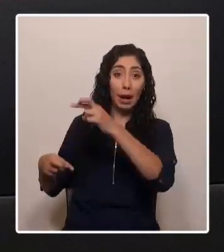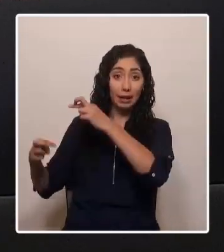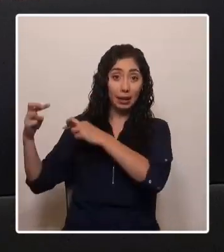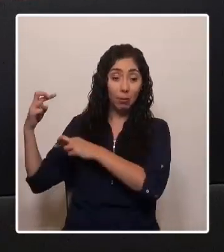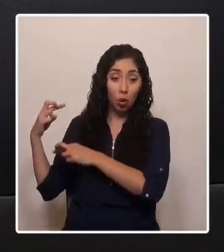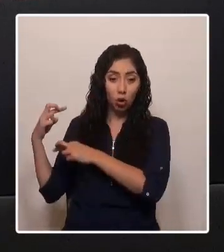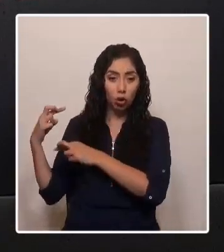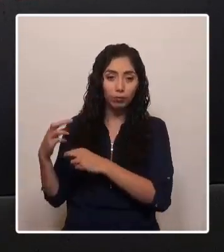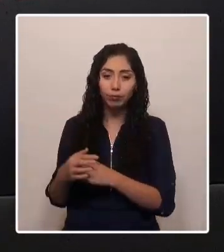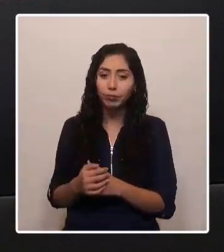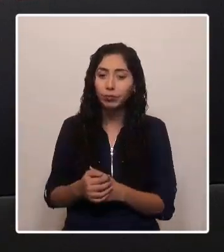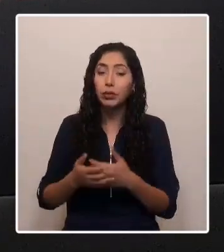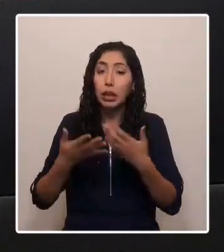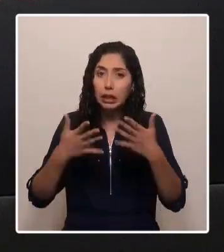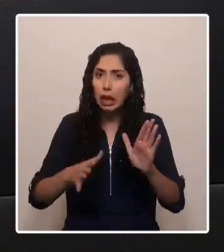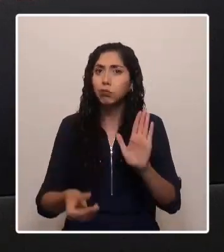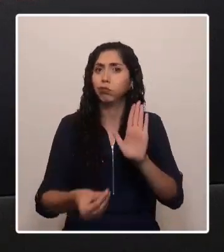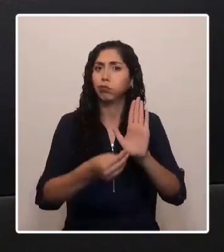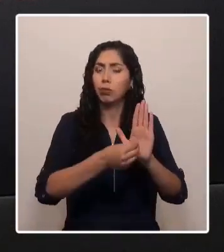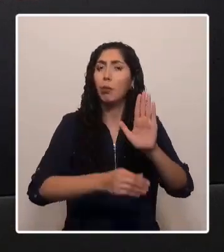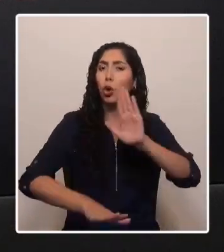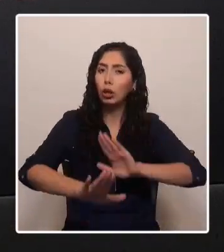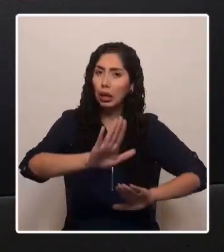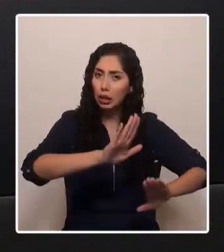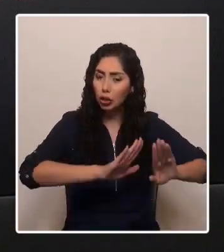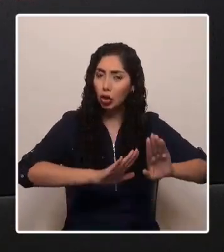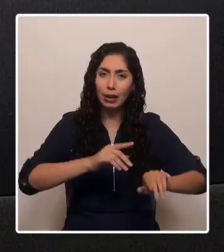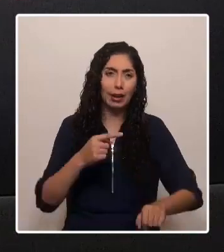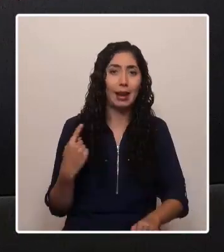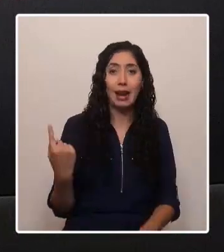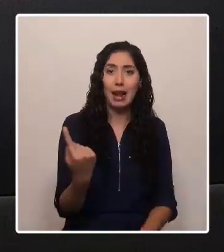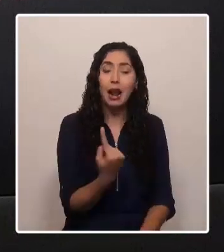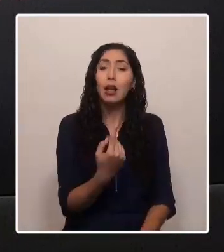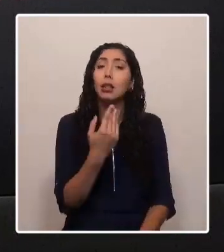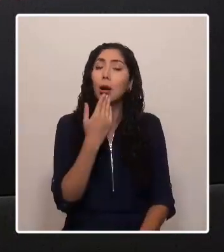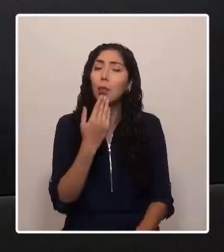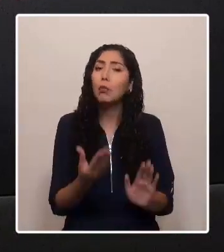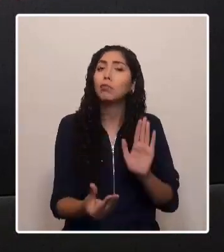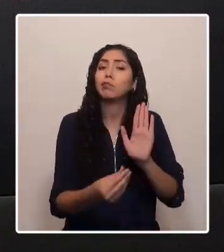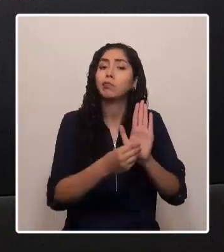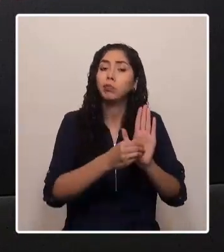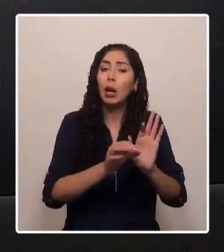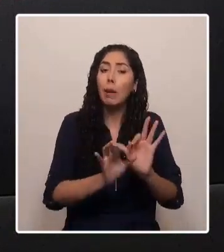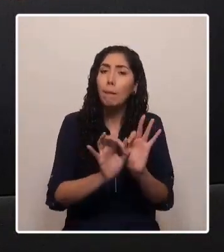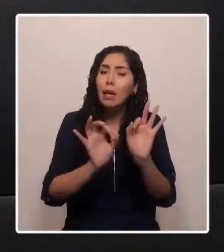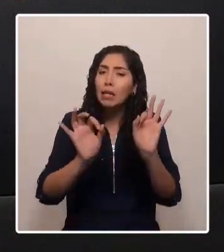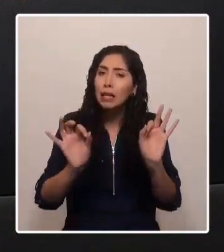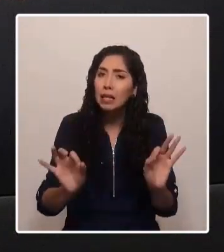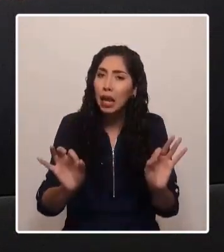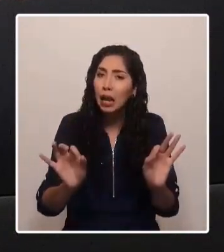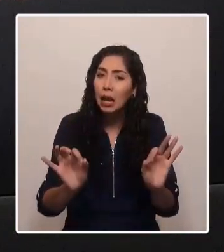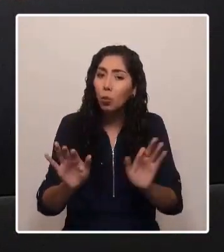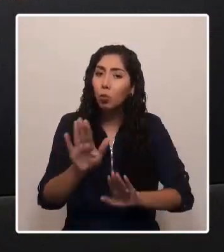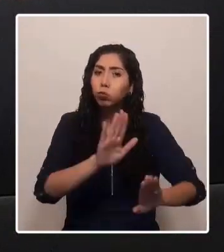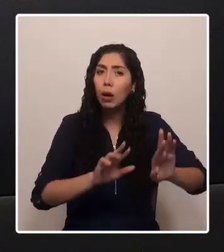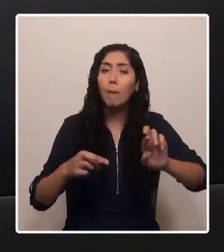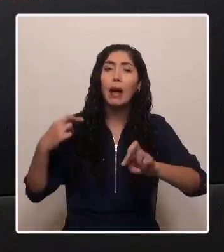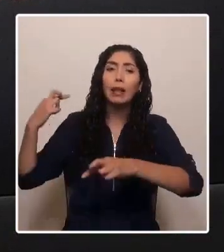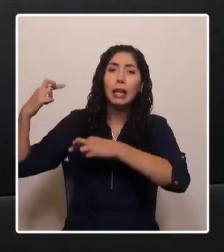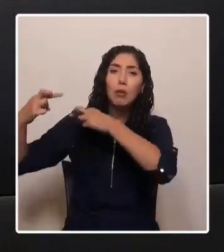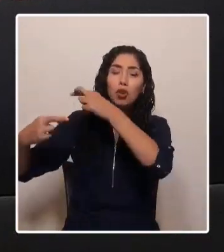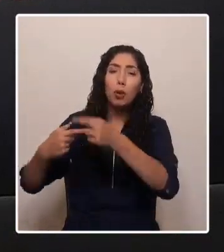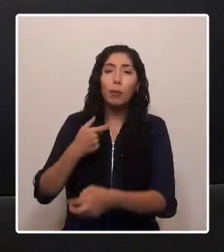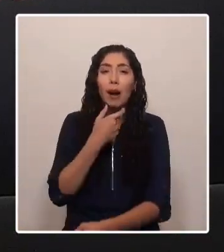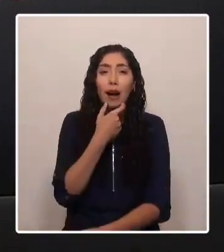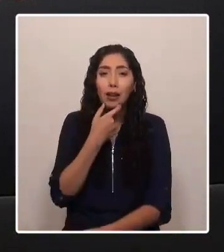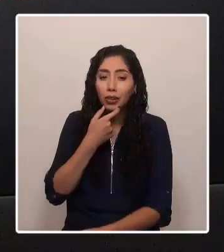consagrado su protección de manera general, se consagra de manera especial una enumeración innecesaria del patrimonio paleontológico,